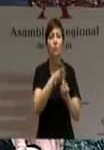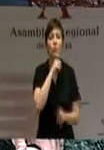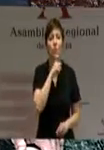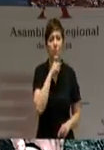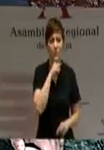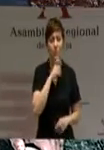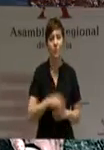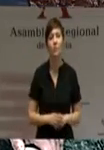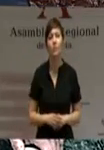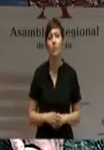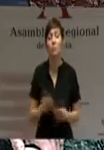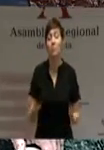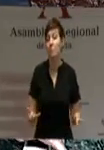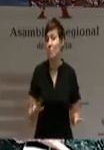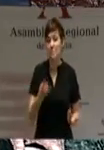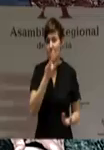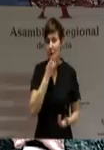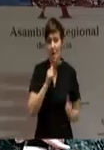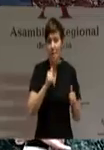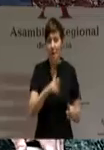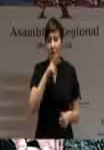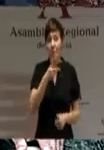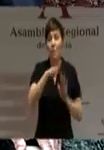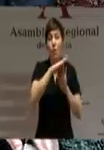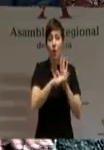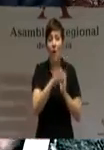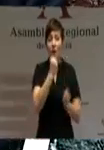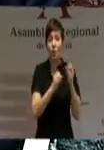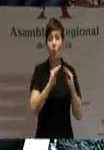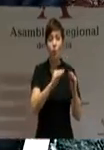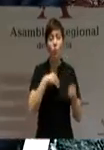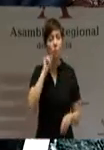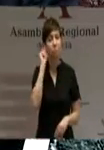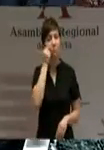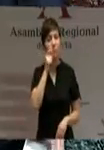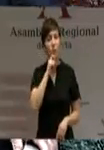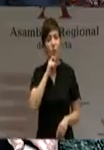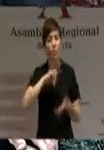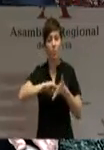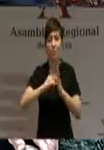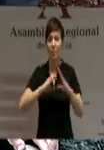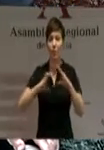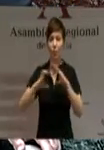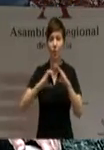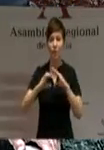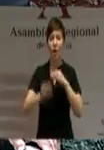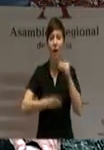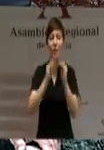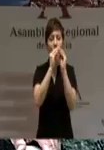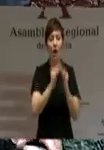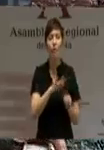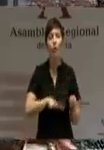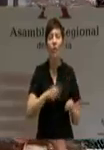los medios de comunicación que el programa económico para esta región se prepara en la barra de un bar de